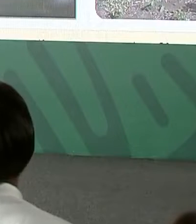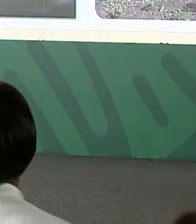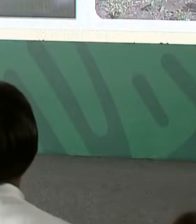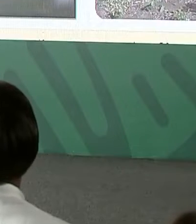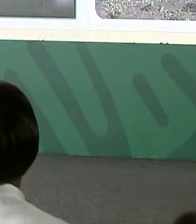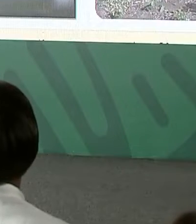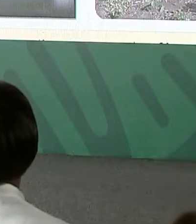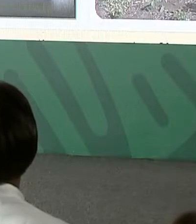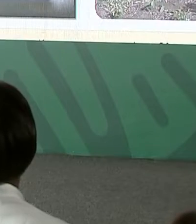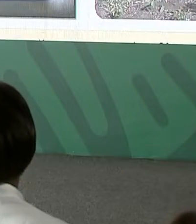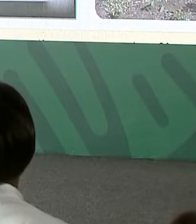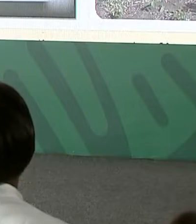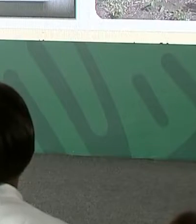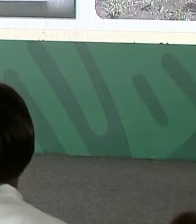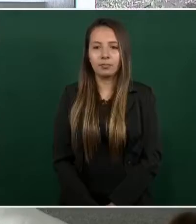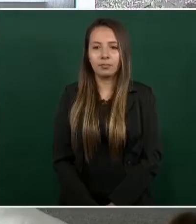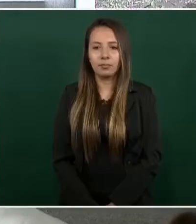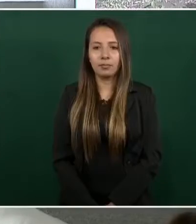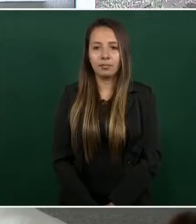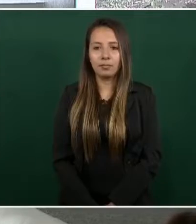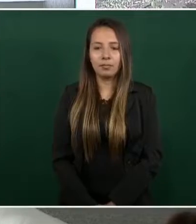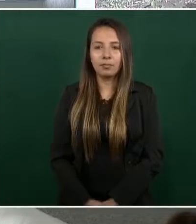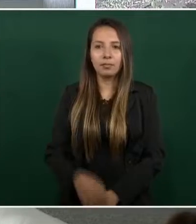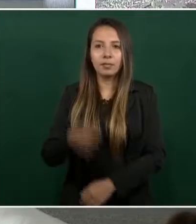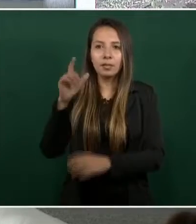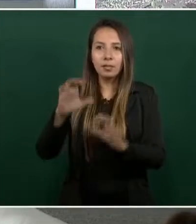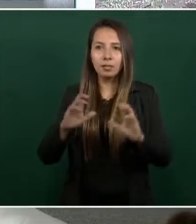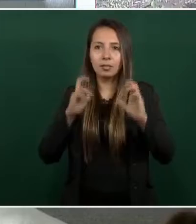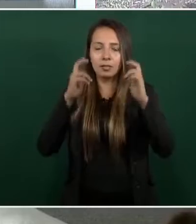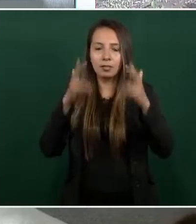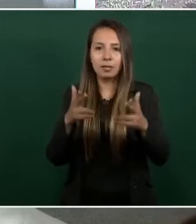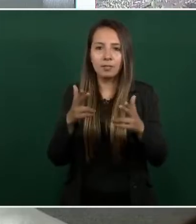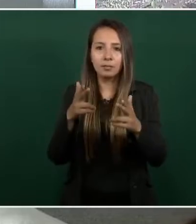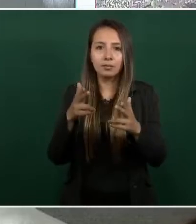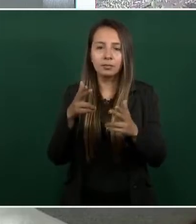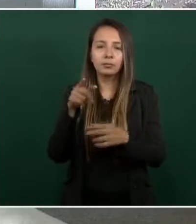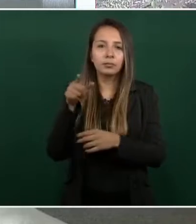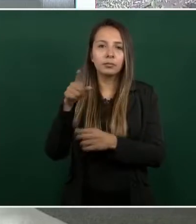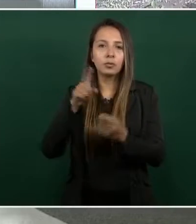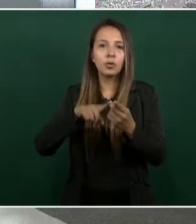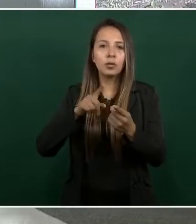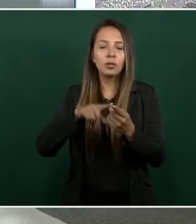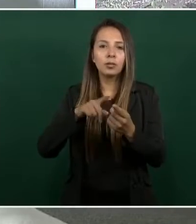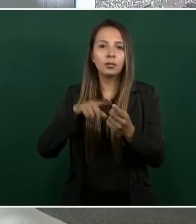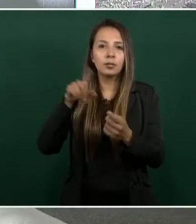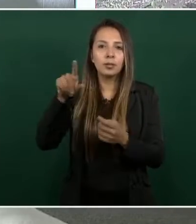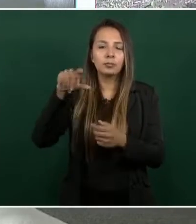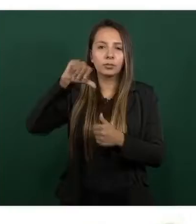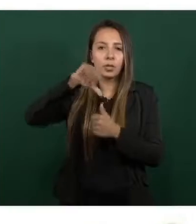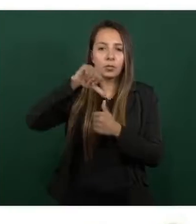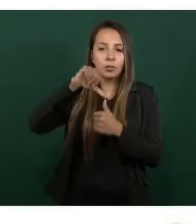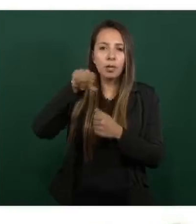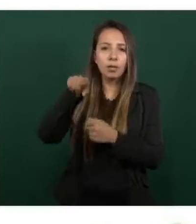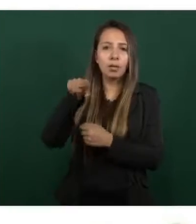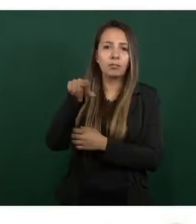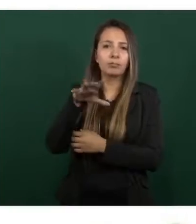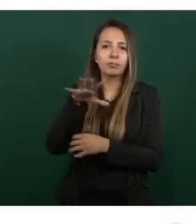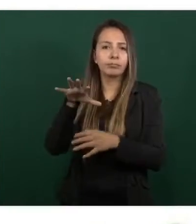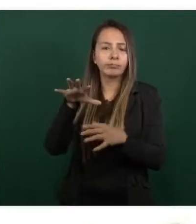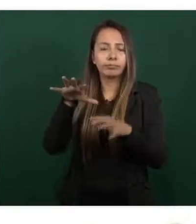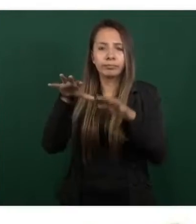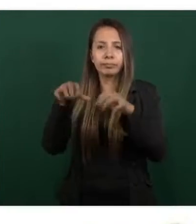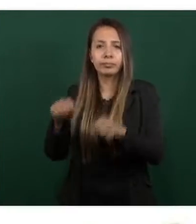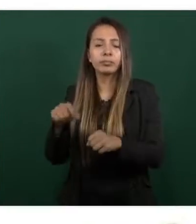en Mapastepec, Chiapas, se aseguró una aeronave procedente de Centroamérica y se aseguró 136 kilogramos